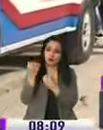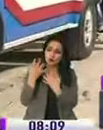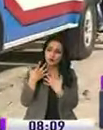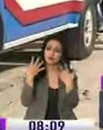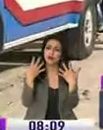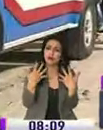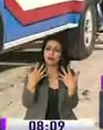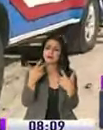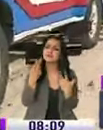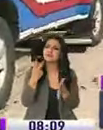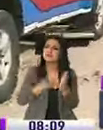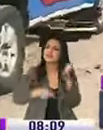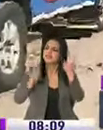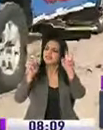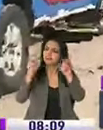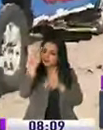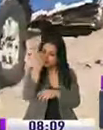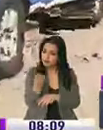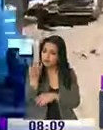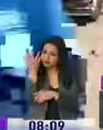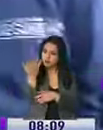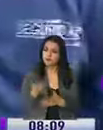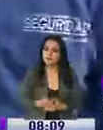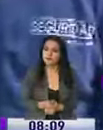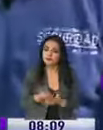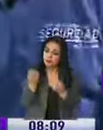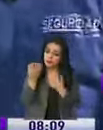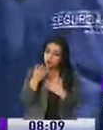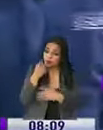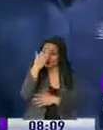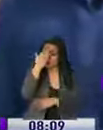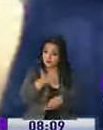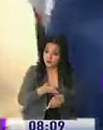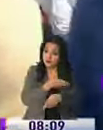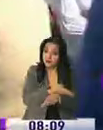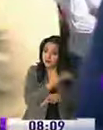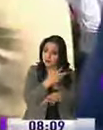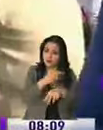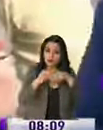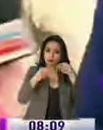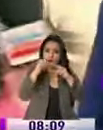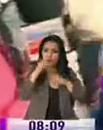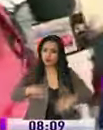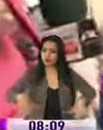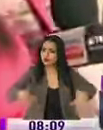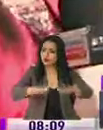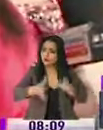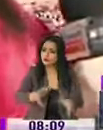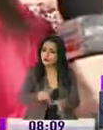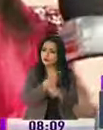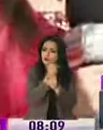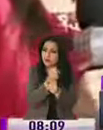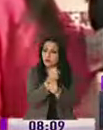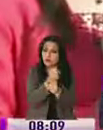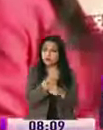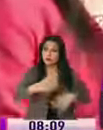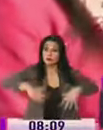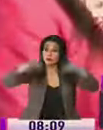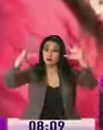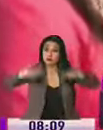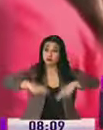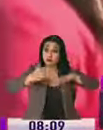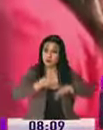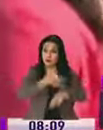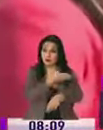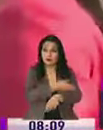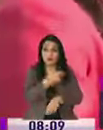han realizado aquí. Muy buenos días, Juan Carlos, cuéntenos. Sabemos que se han hecho algunas obras de mitigación, pues los inviernos anteriores han azotado